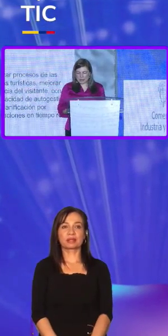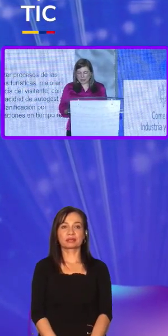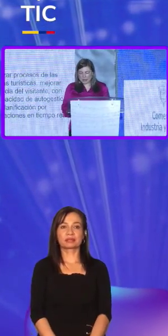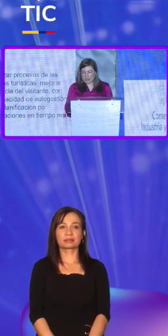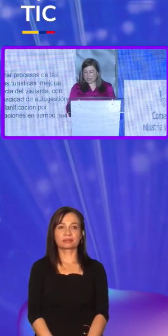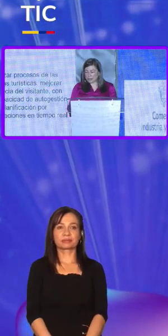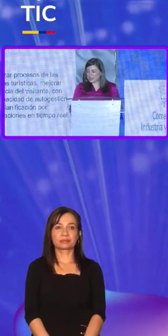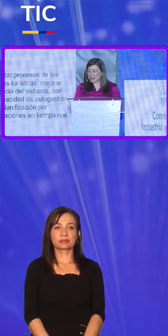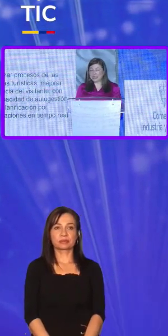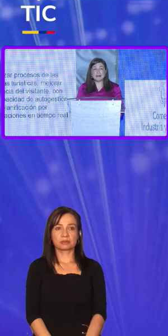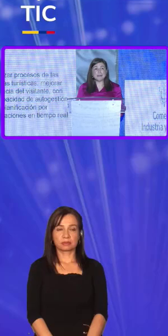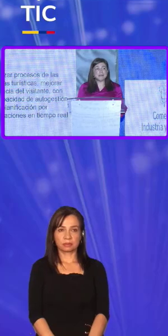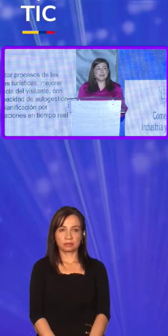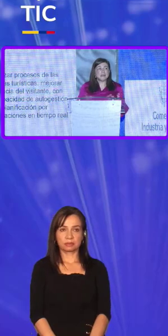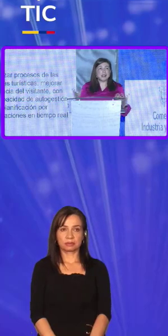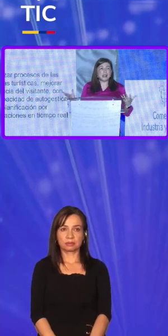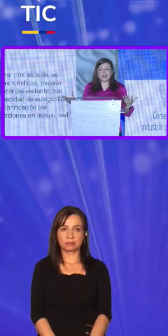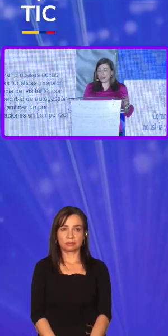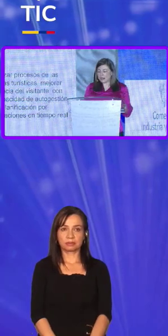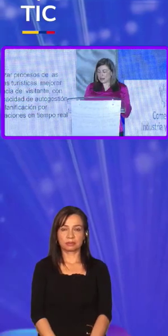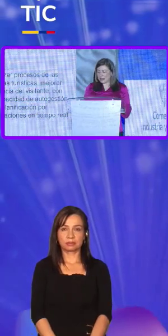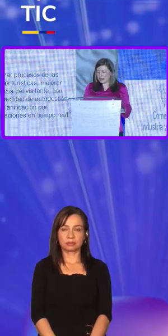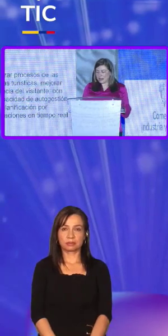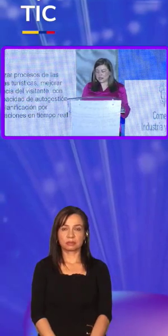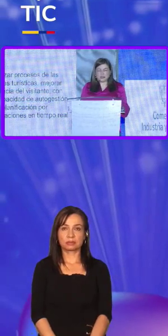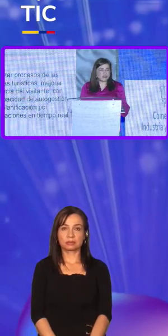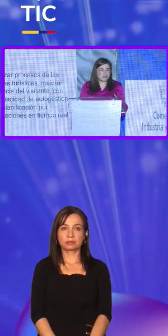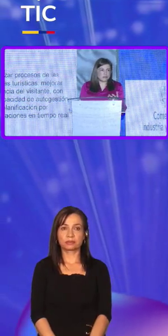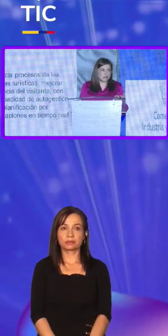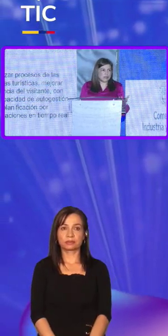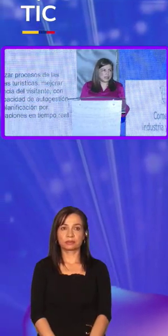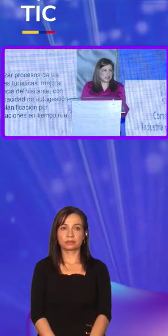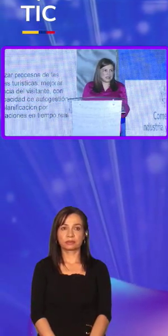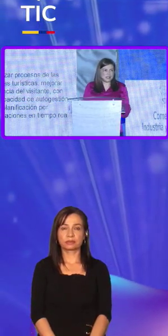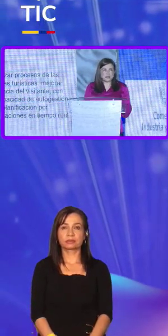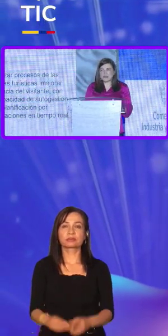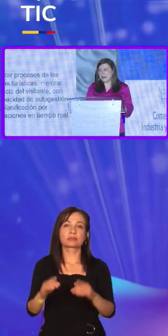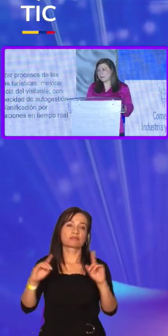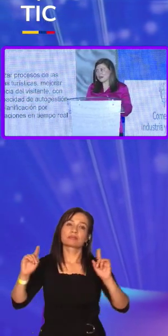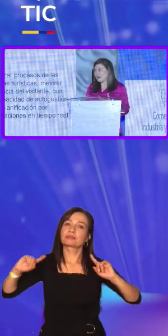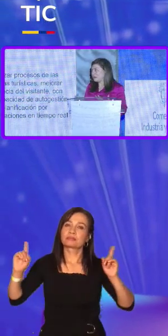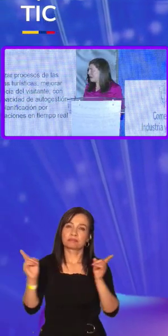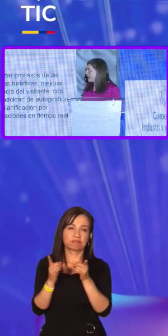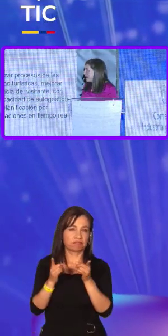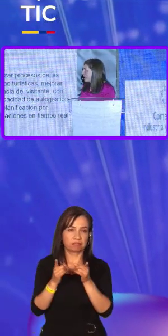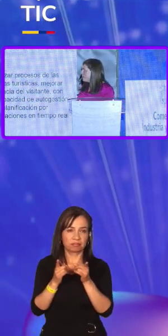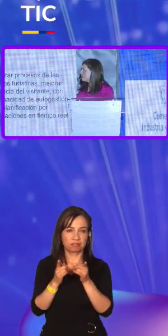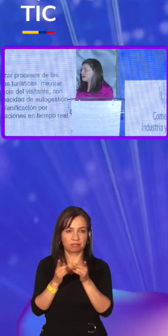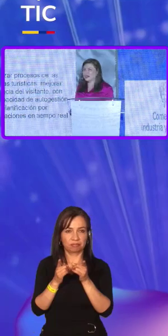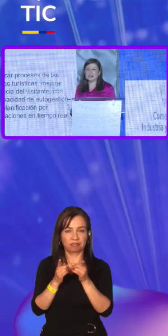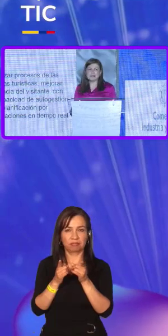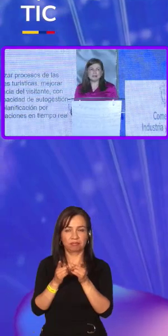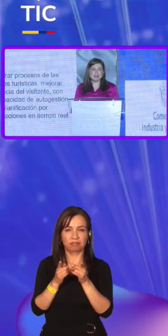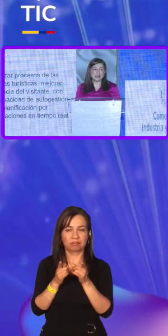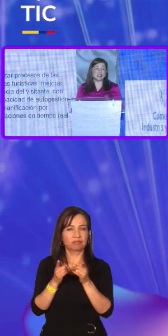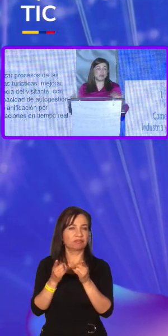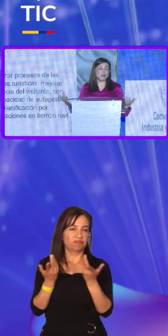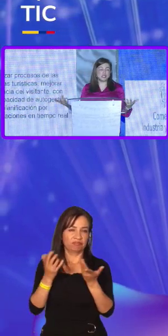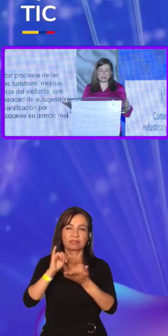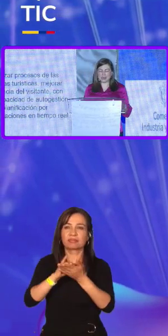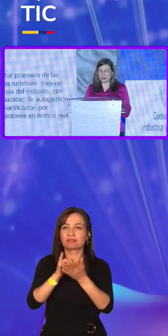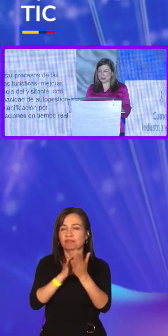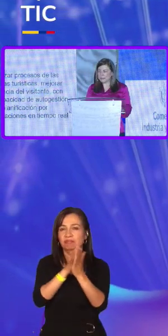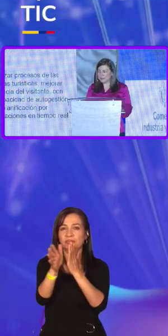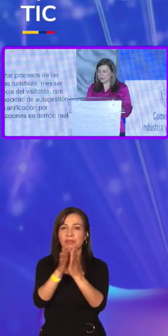ver la diapositiva. Esto es una síntesis muy rápida del viaje que hemos